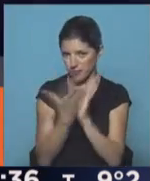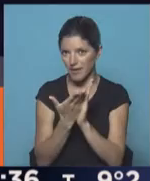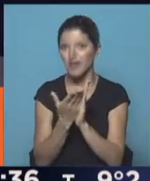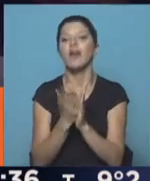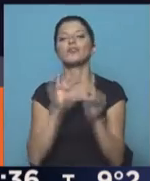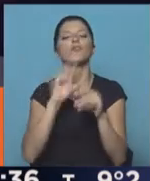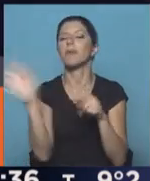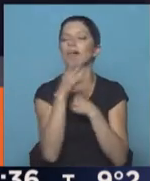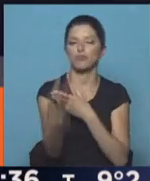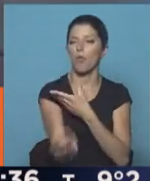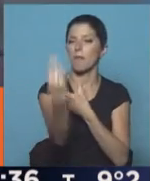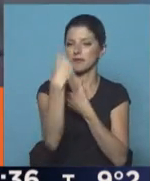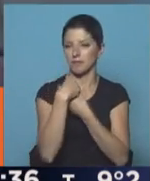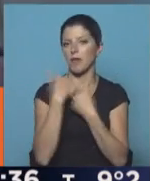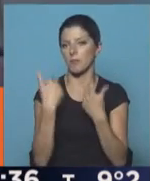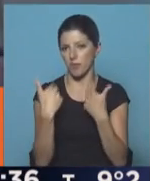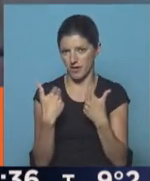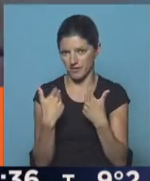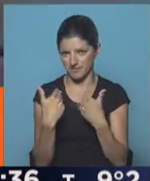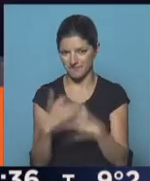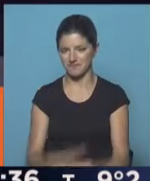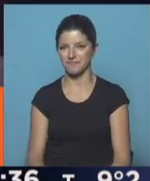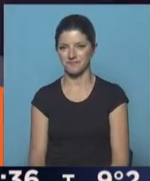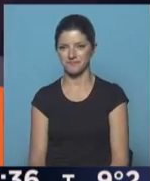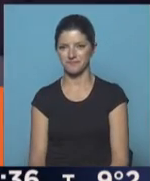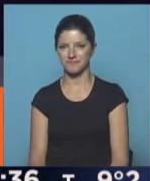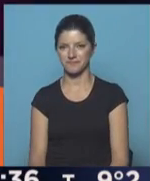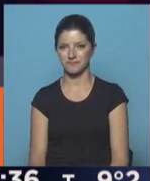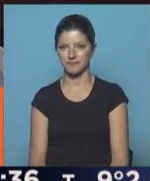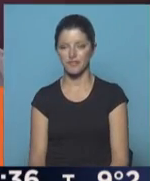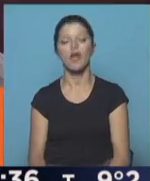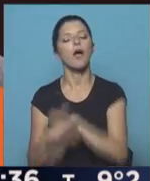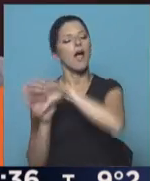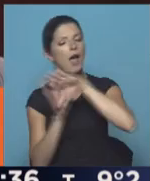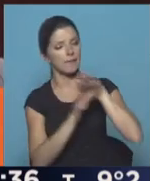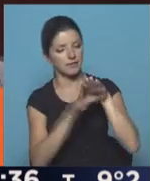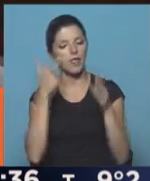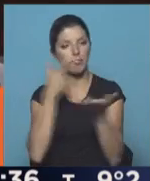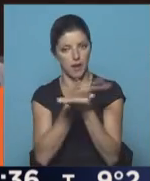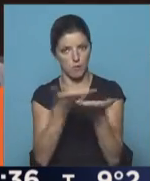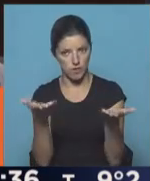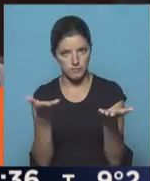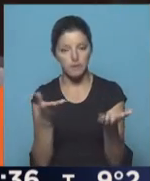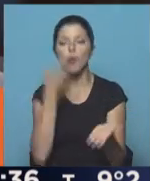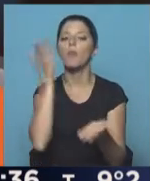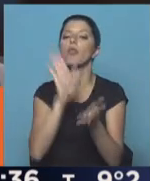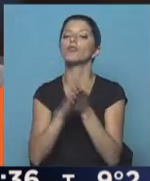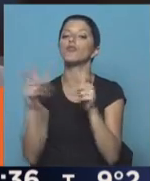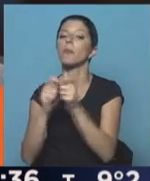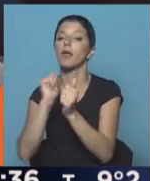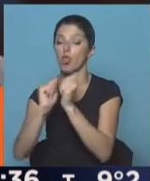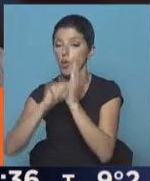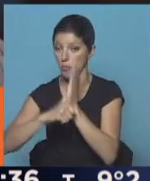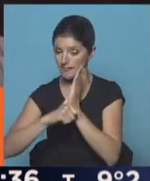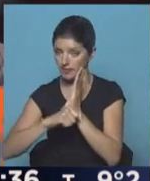un espacio a todos de los que forma parte de esta familia del cine argumental no fuera de la muestra en particular pero hablando de documentales me parece que ha